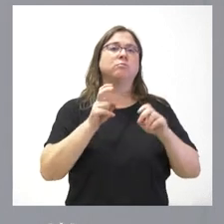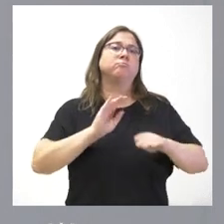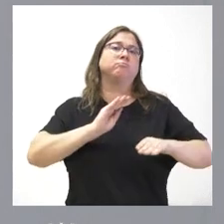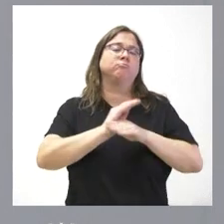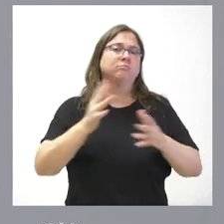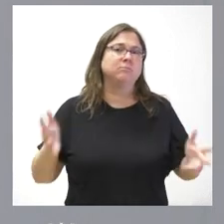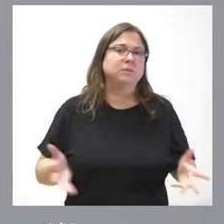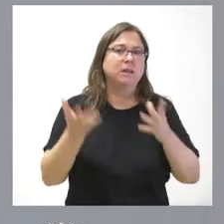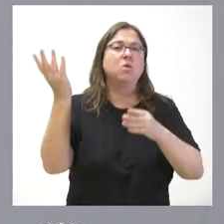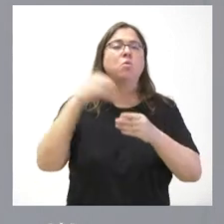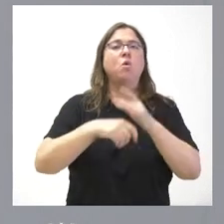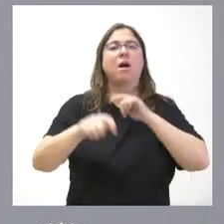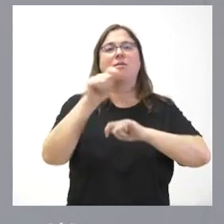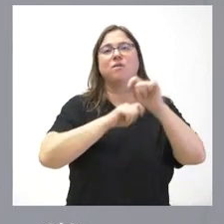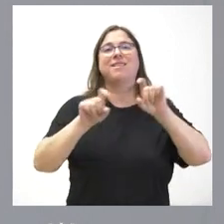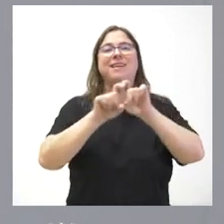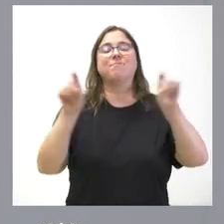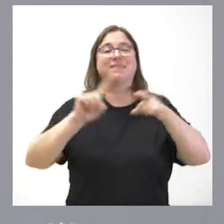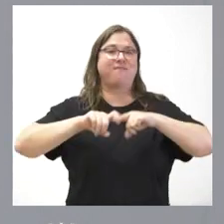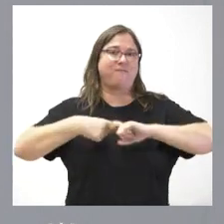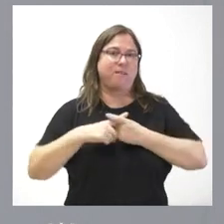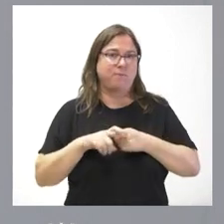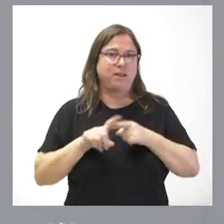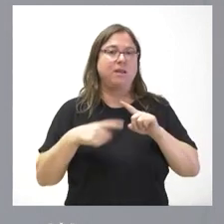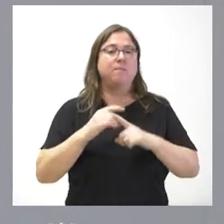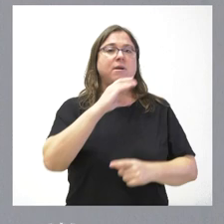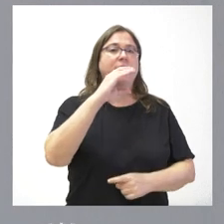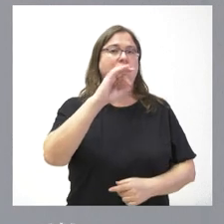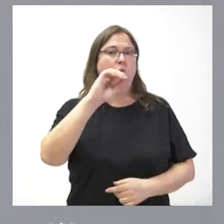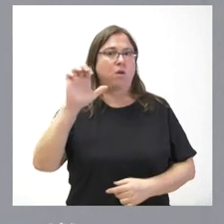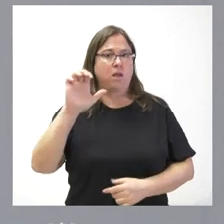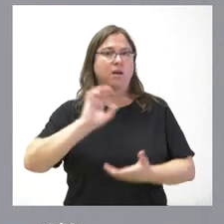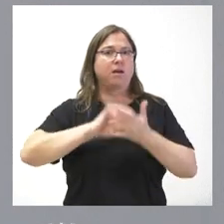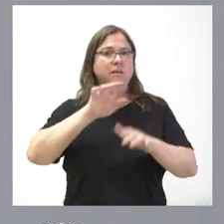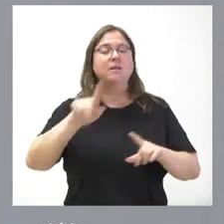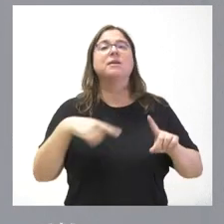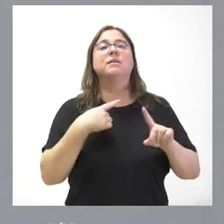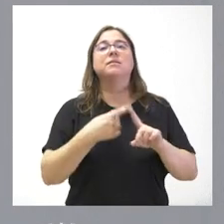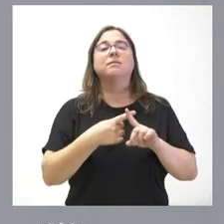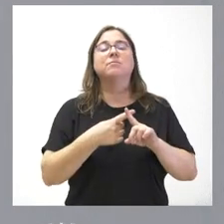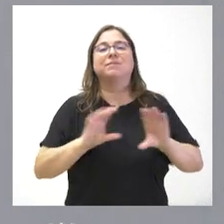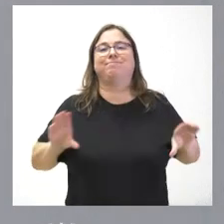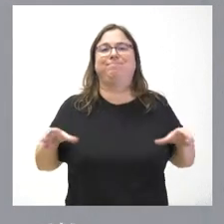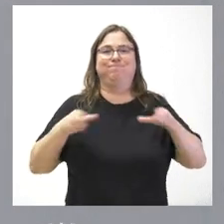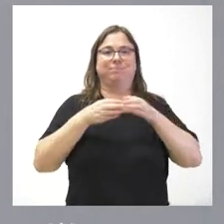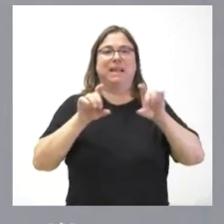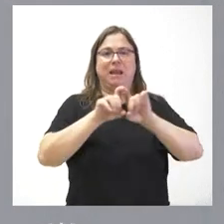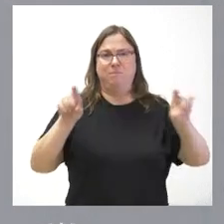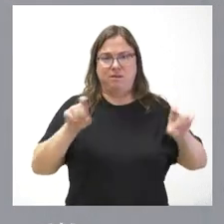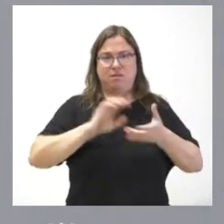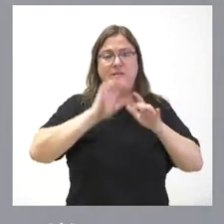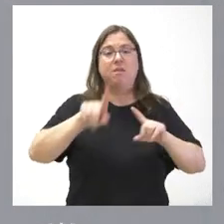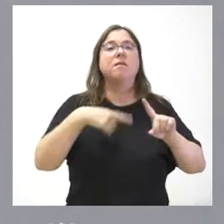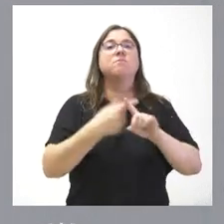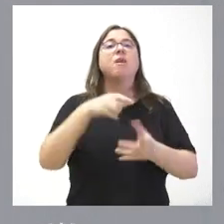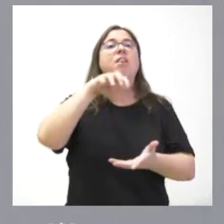talento incluido la asociación de la empresa familiar y coe de Castilla de León y también con los classter de empresas de nuestra comunidad Autónoma y con los